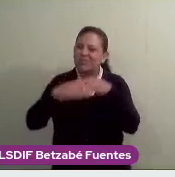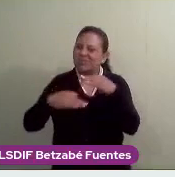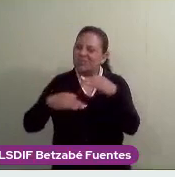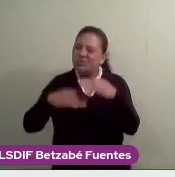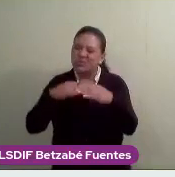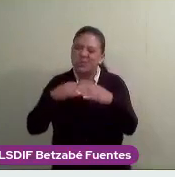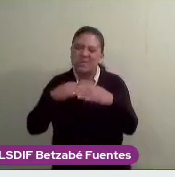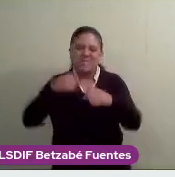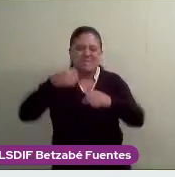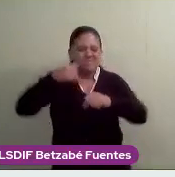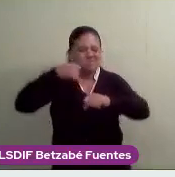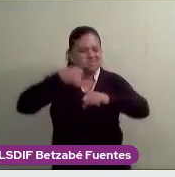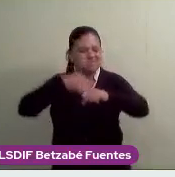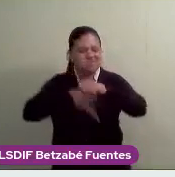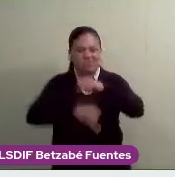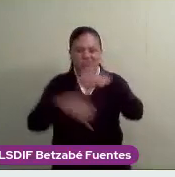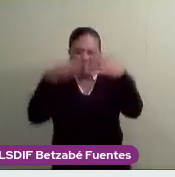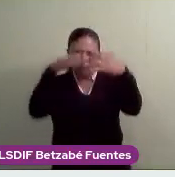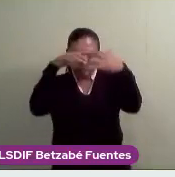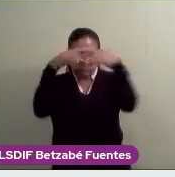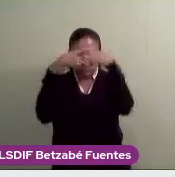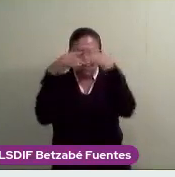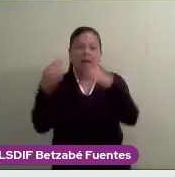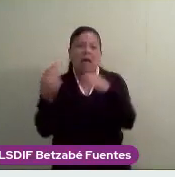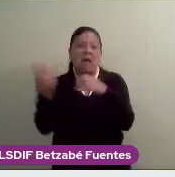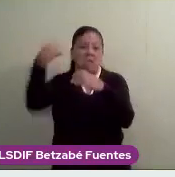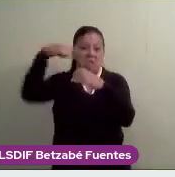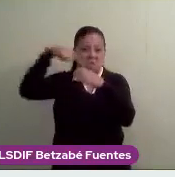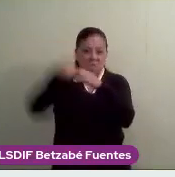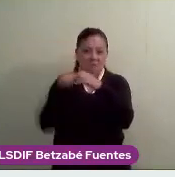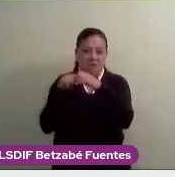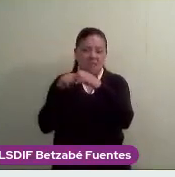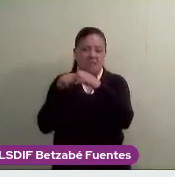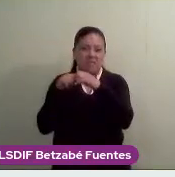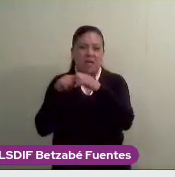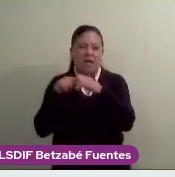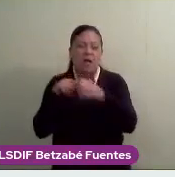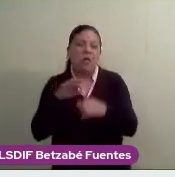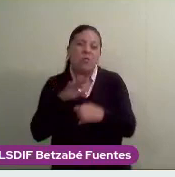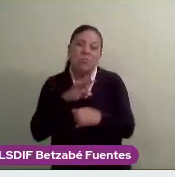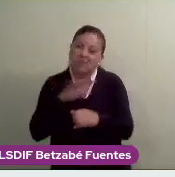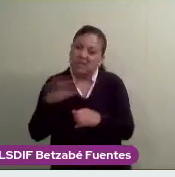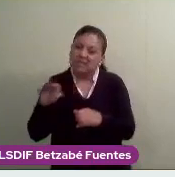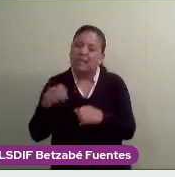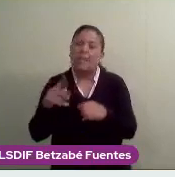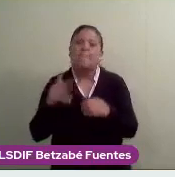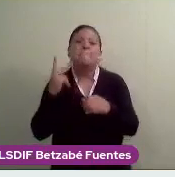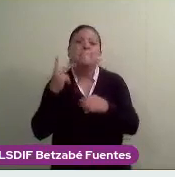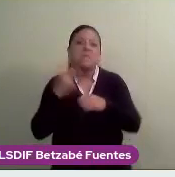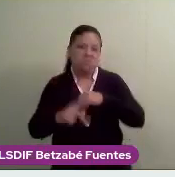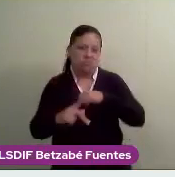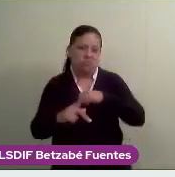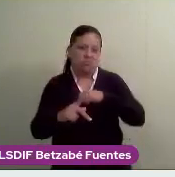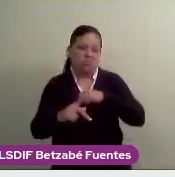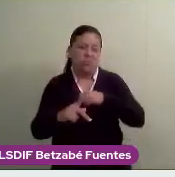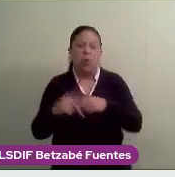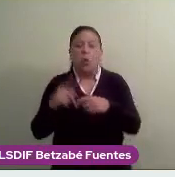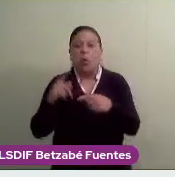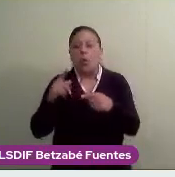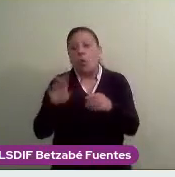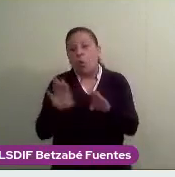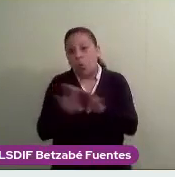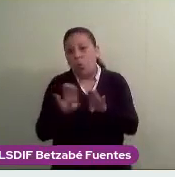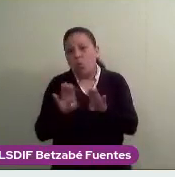otras consecuencias importantes, como lo que puede ser hasta cierto punto la ideación suicida, ¿no? Que es